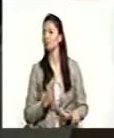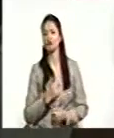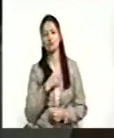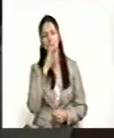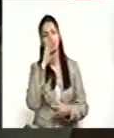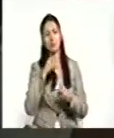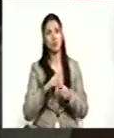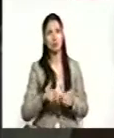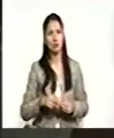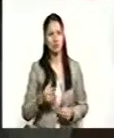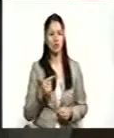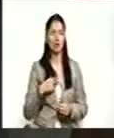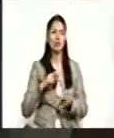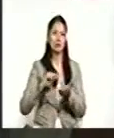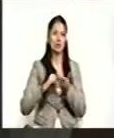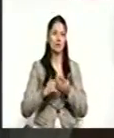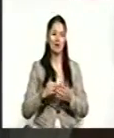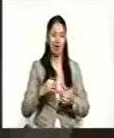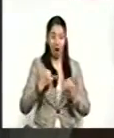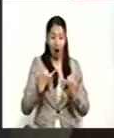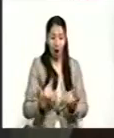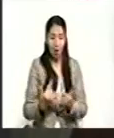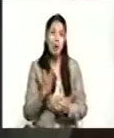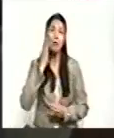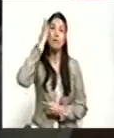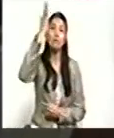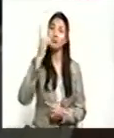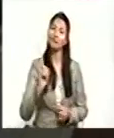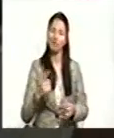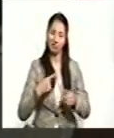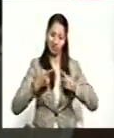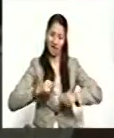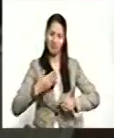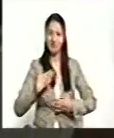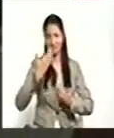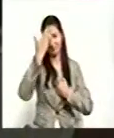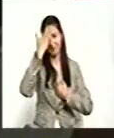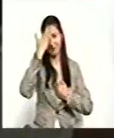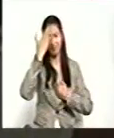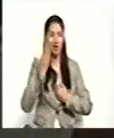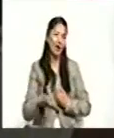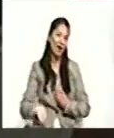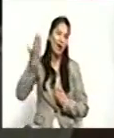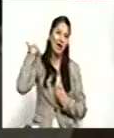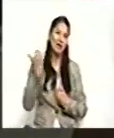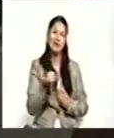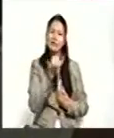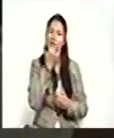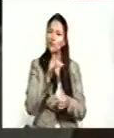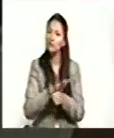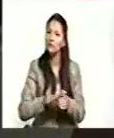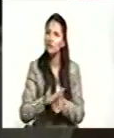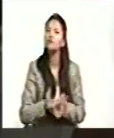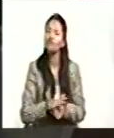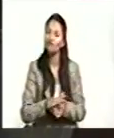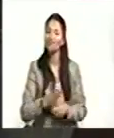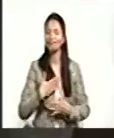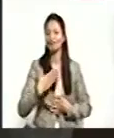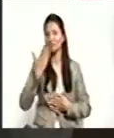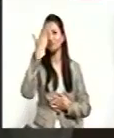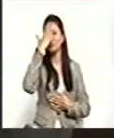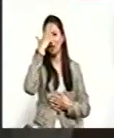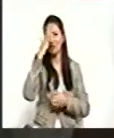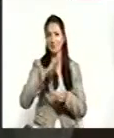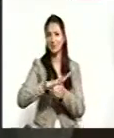solamente al presente y al futuro Tiene que hablar también de qué pasó con